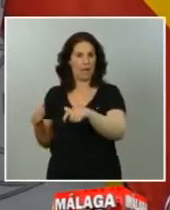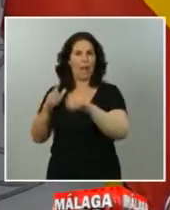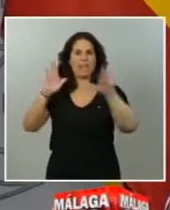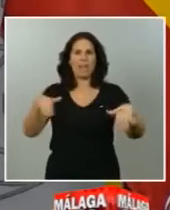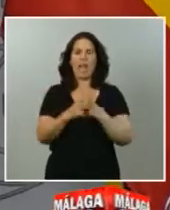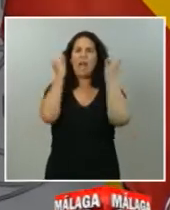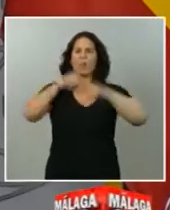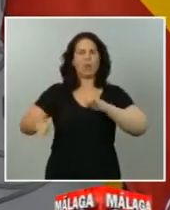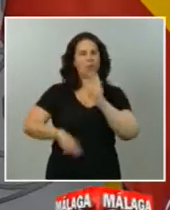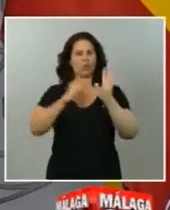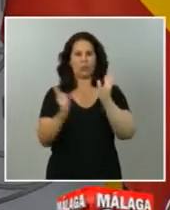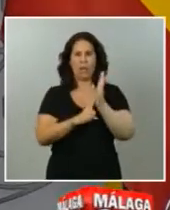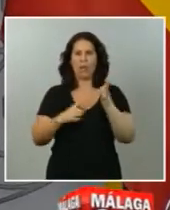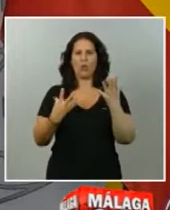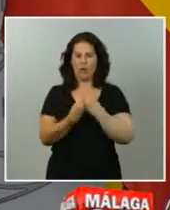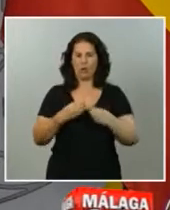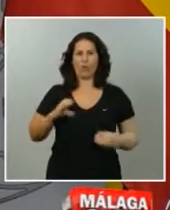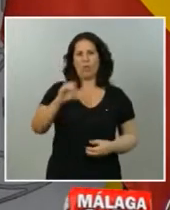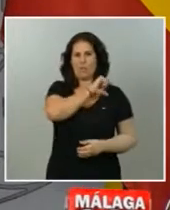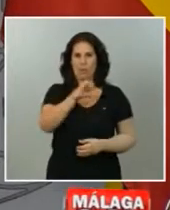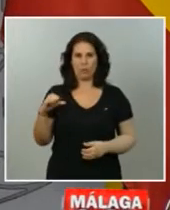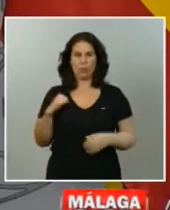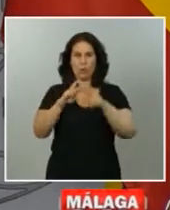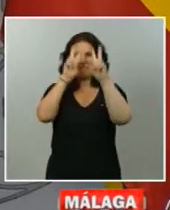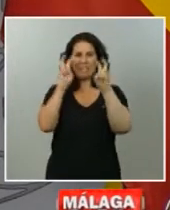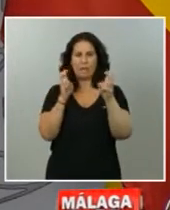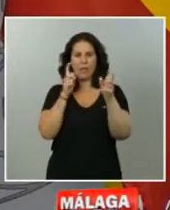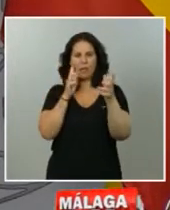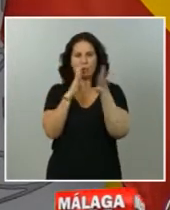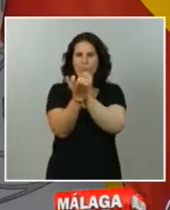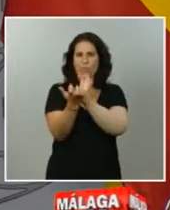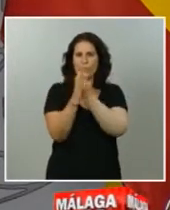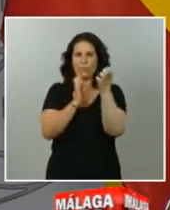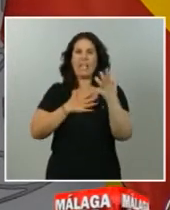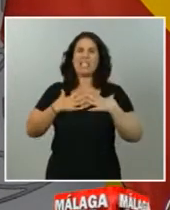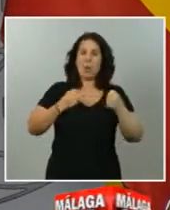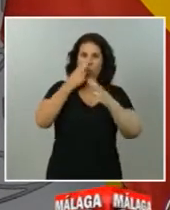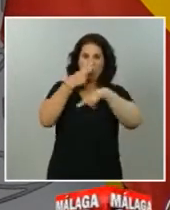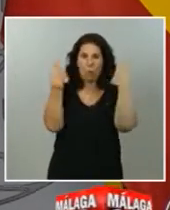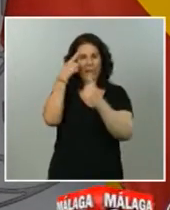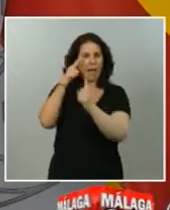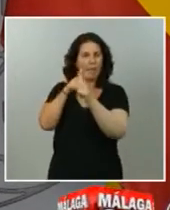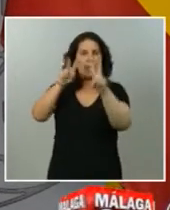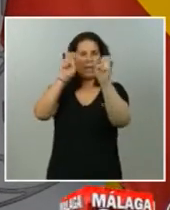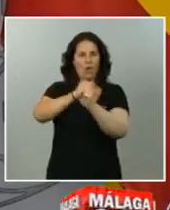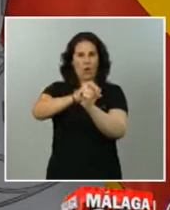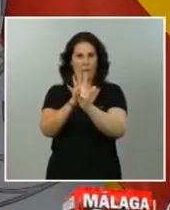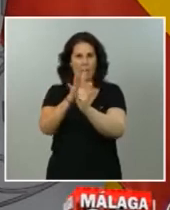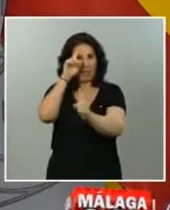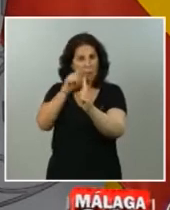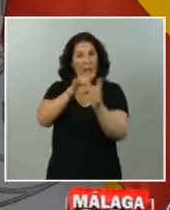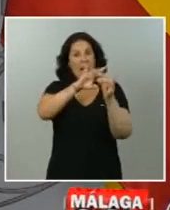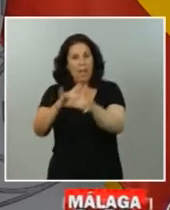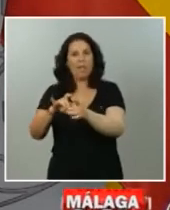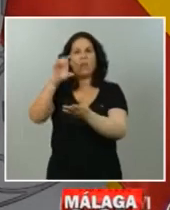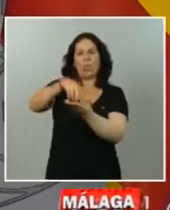comunidades autónomas sobre actuaciones coordinadas en salud pública frente a la COVID-19 para los centros educativos durante el